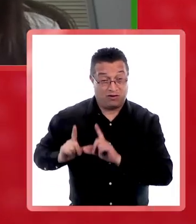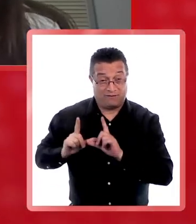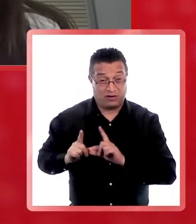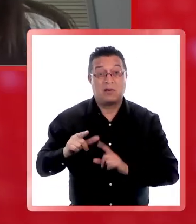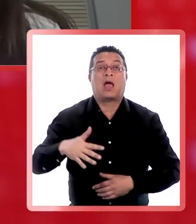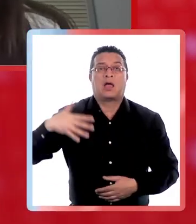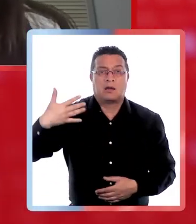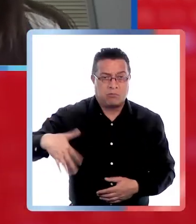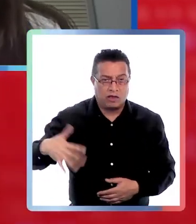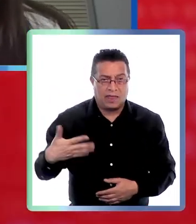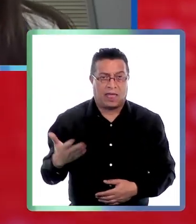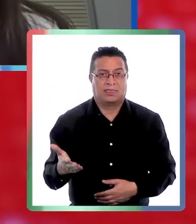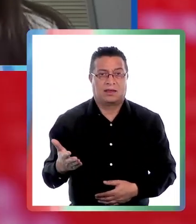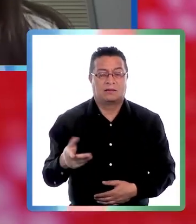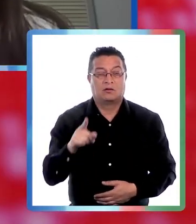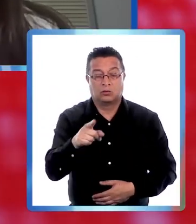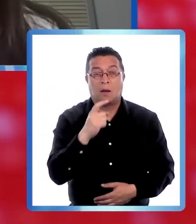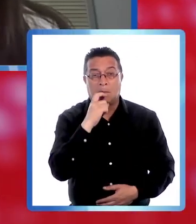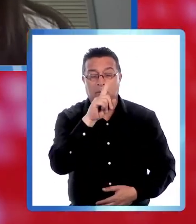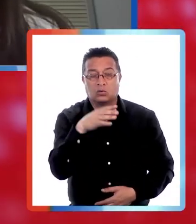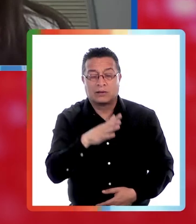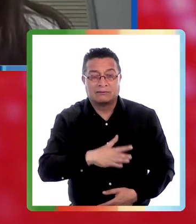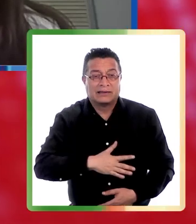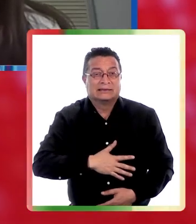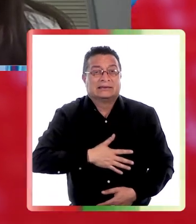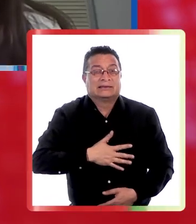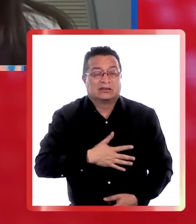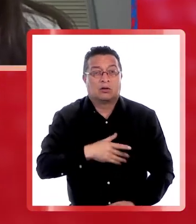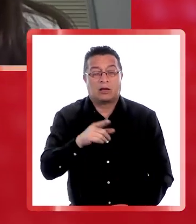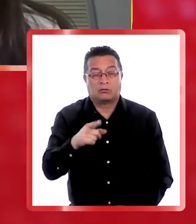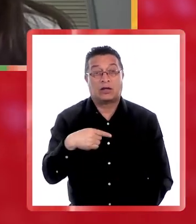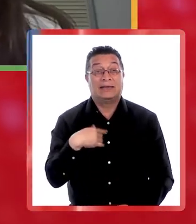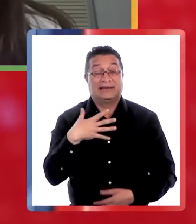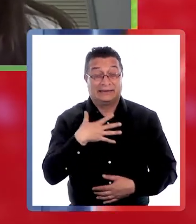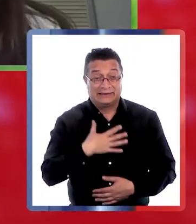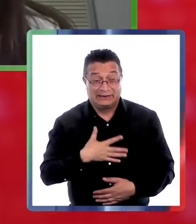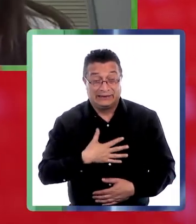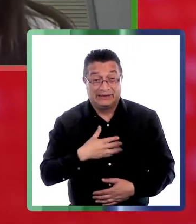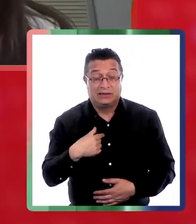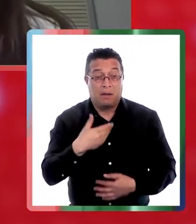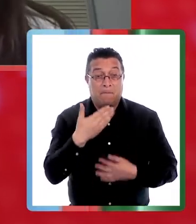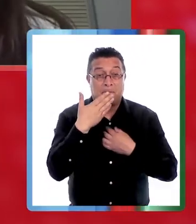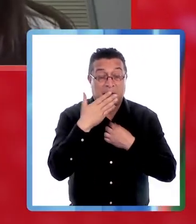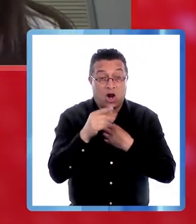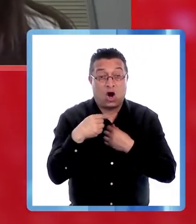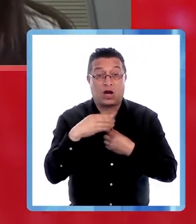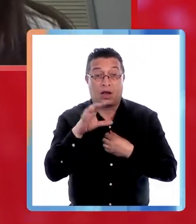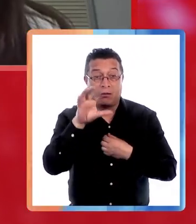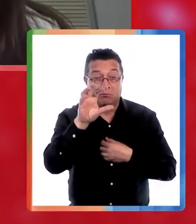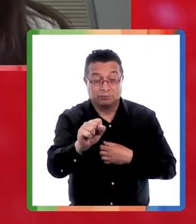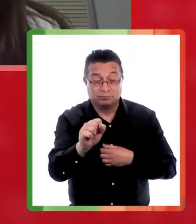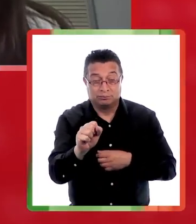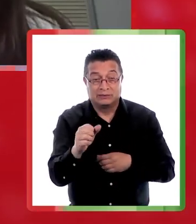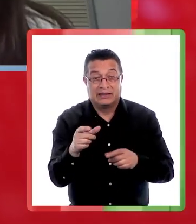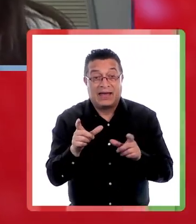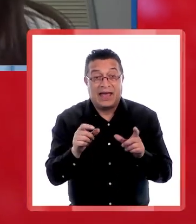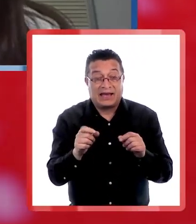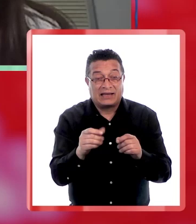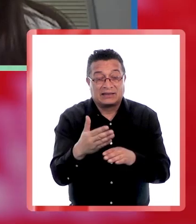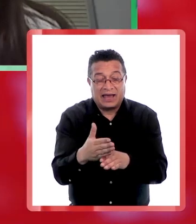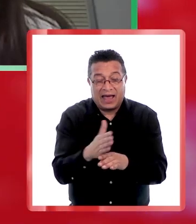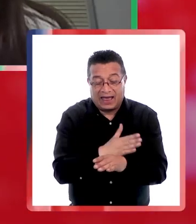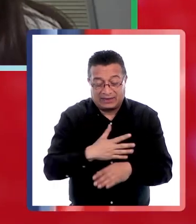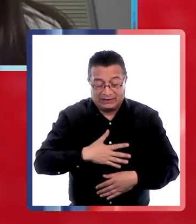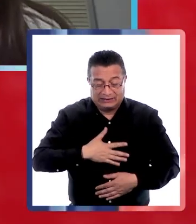es clave, porque tú me preguntabas por los síntomas. En general, lo que uno quisiera es detectar el cáncer antes